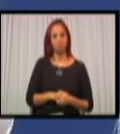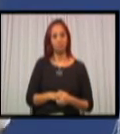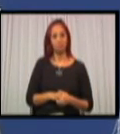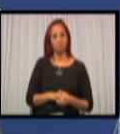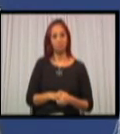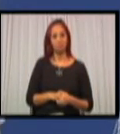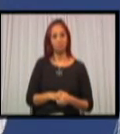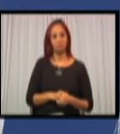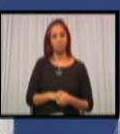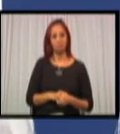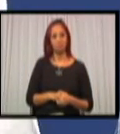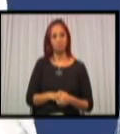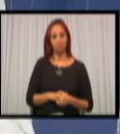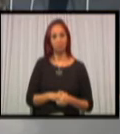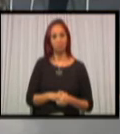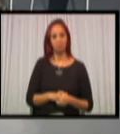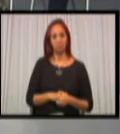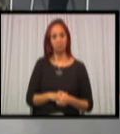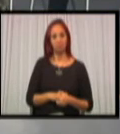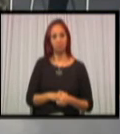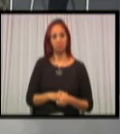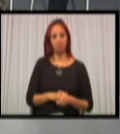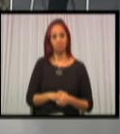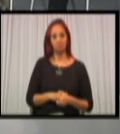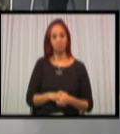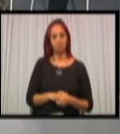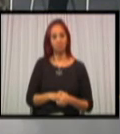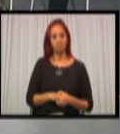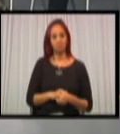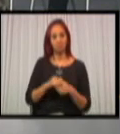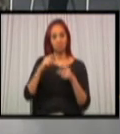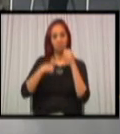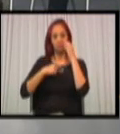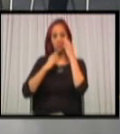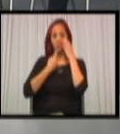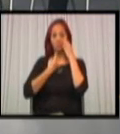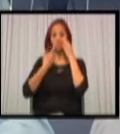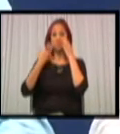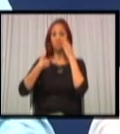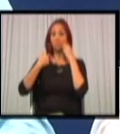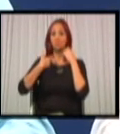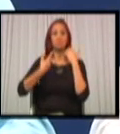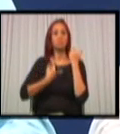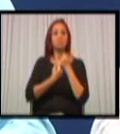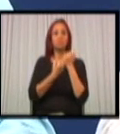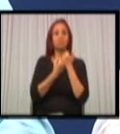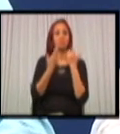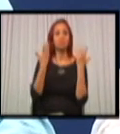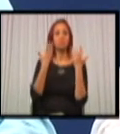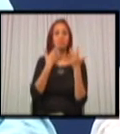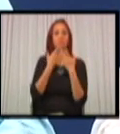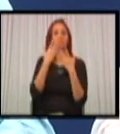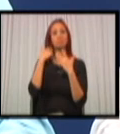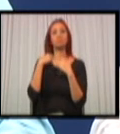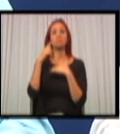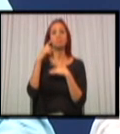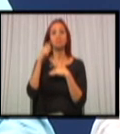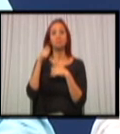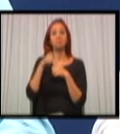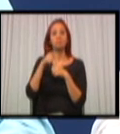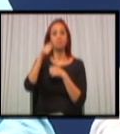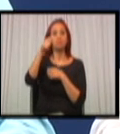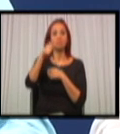sean en óptimas condiciones. Don Jairo. Aquí hay que ser sincero, no hay que ser demagogo. Un 100 metros de